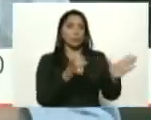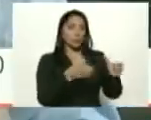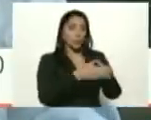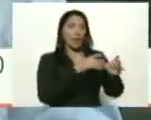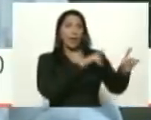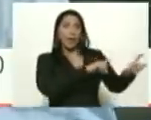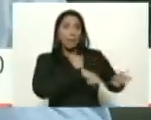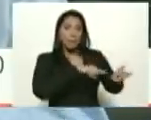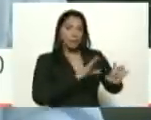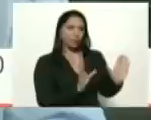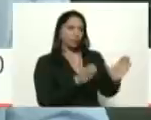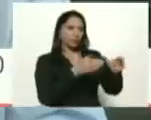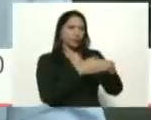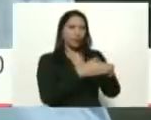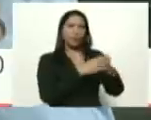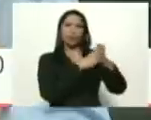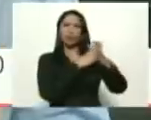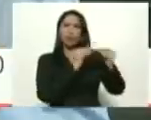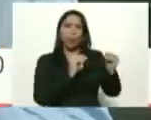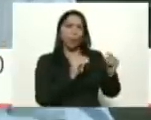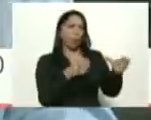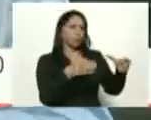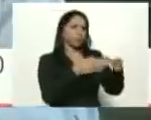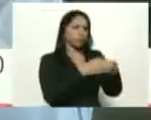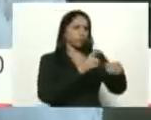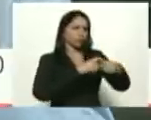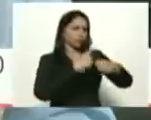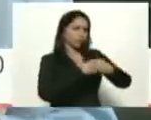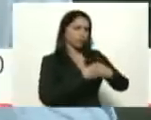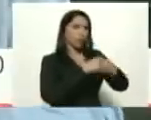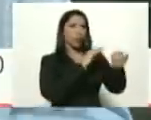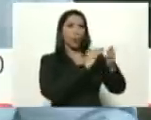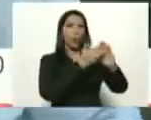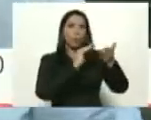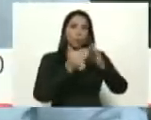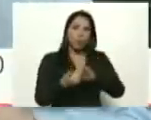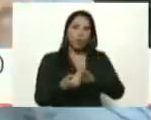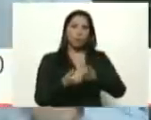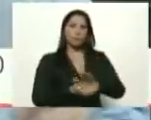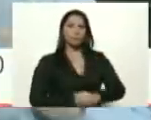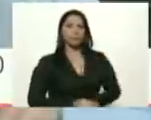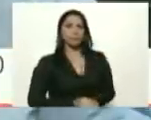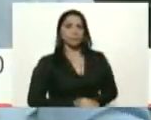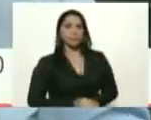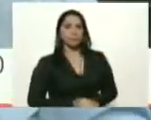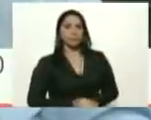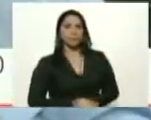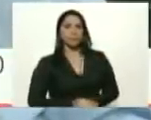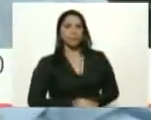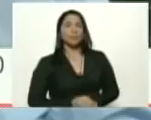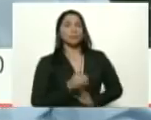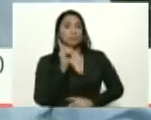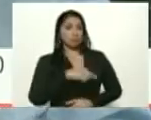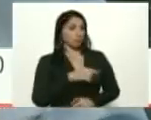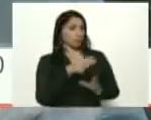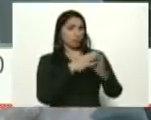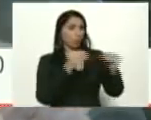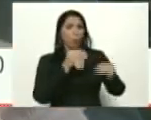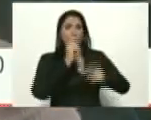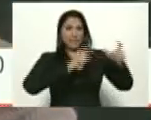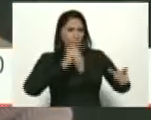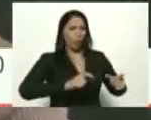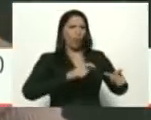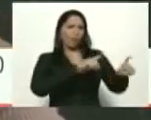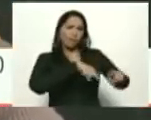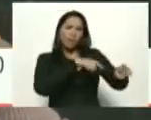campesino, que agrupa a todo el sector de comuneros, comuneras, agrourbanos, agrourbanas, conuqueros y conuqueras del país,